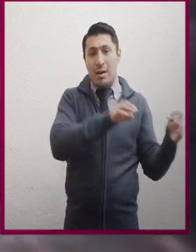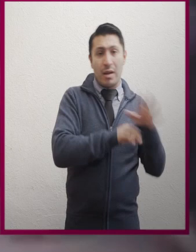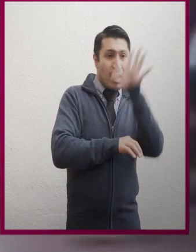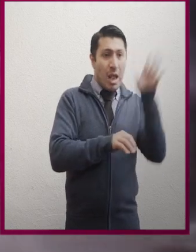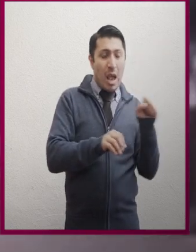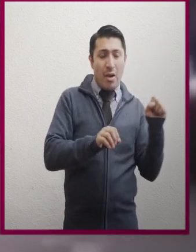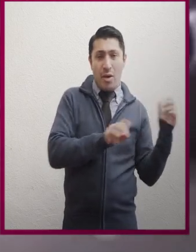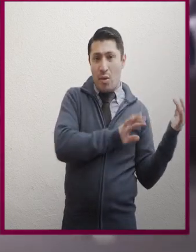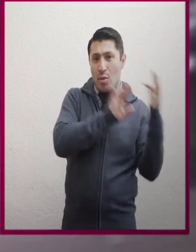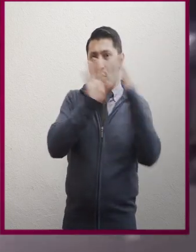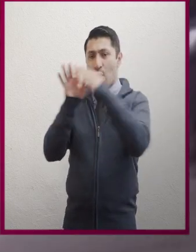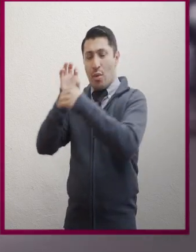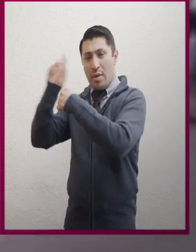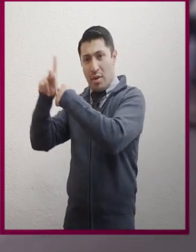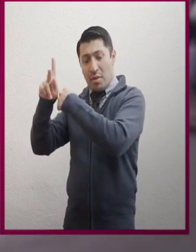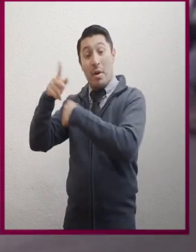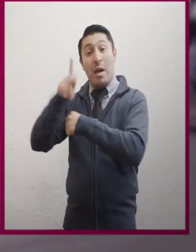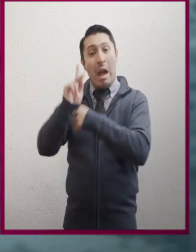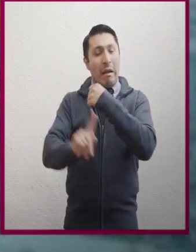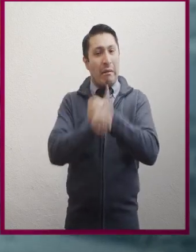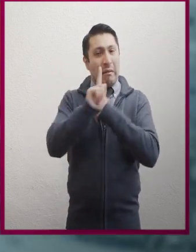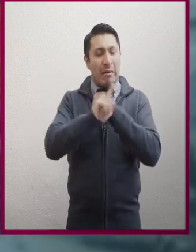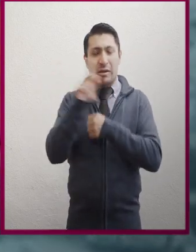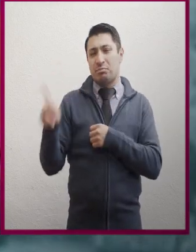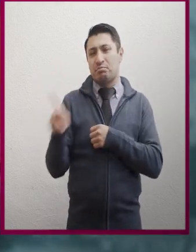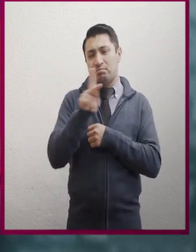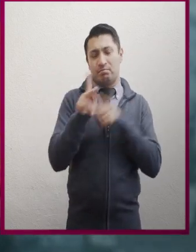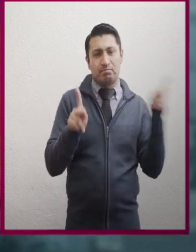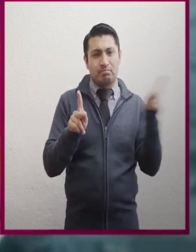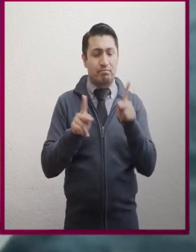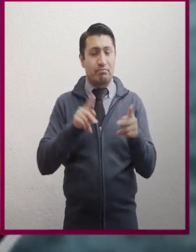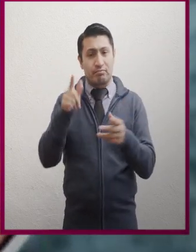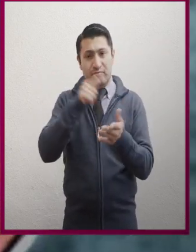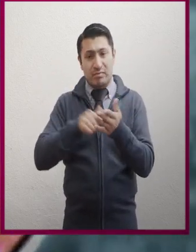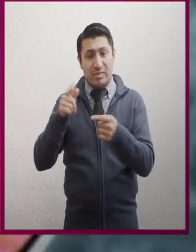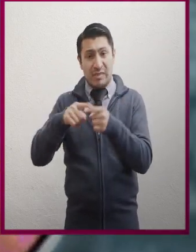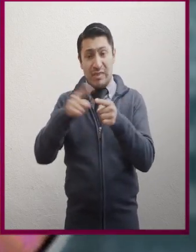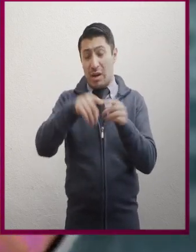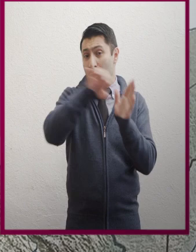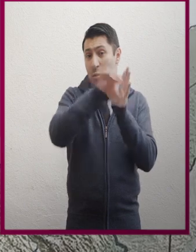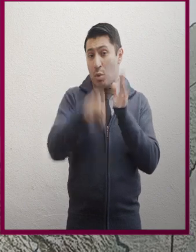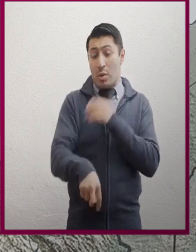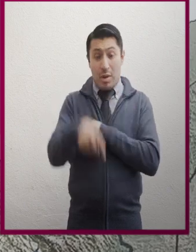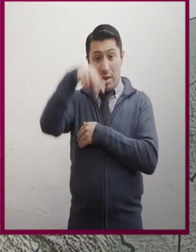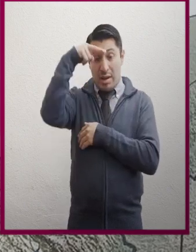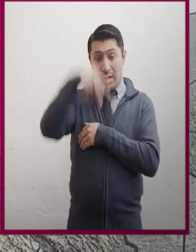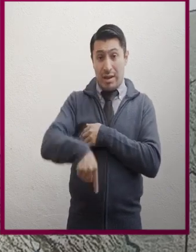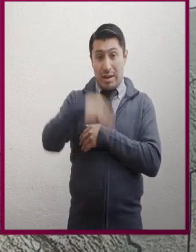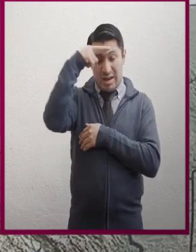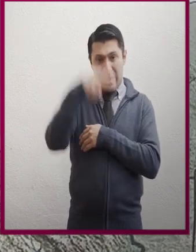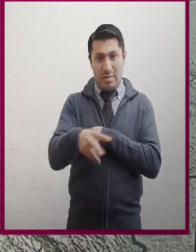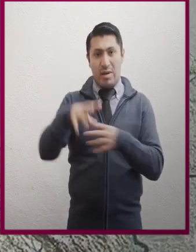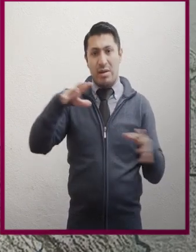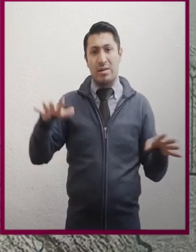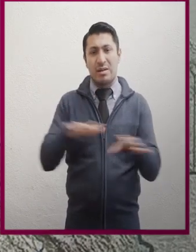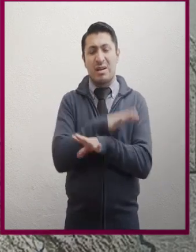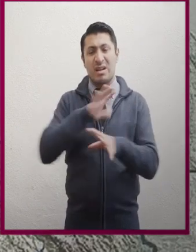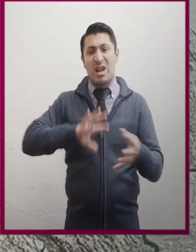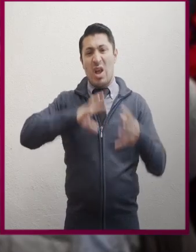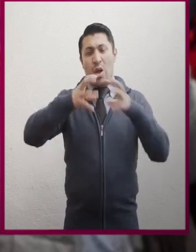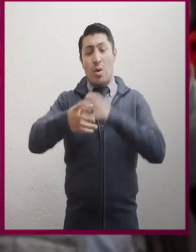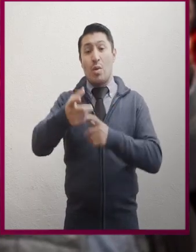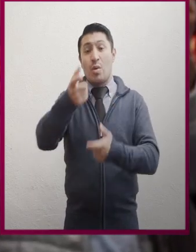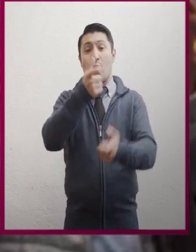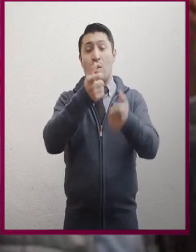problemas son muy similares en otras regiones, como en México, donde también el cambio climático, los bajos salarios, las crisis